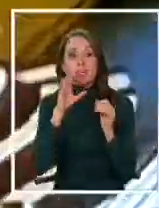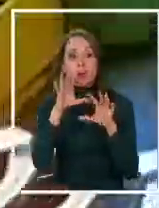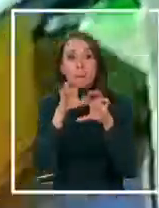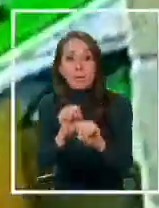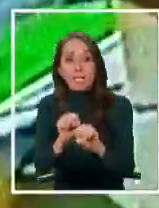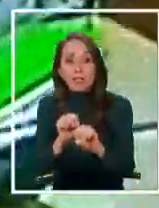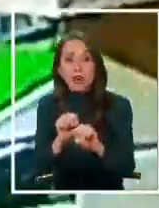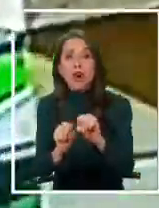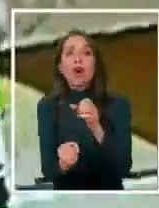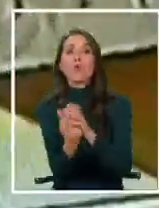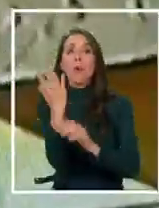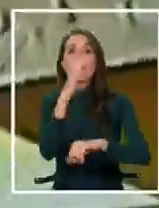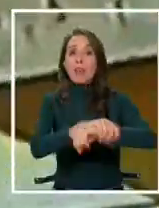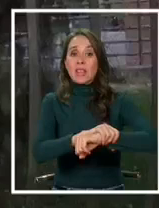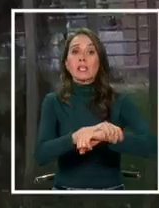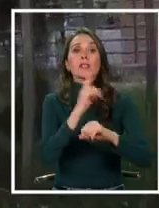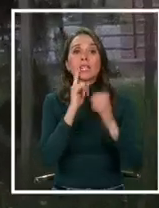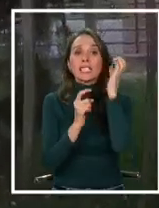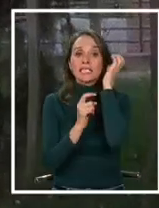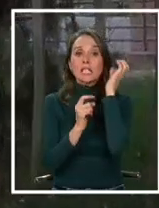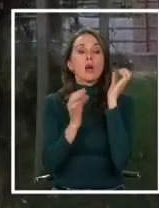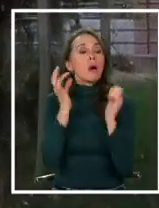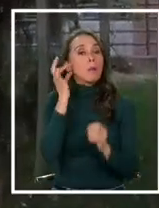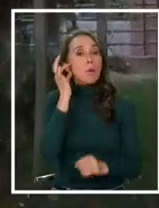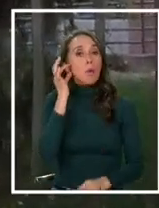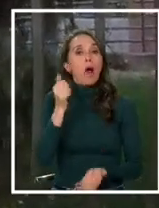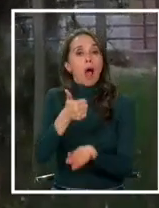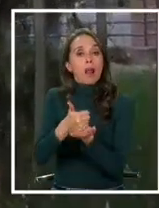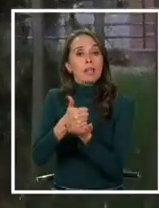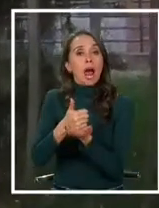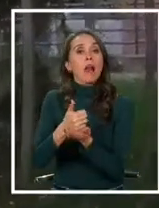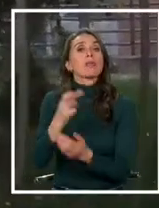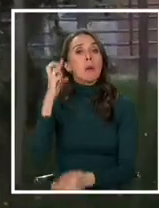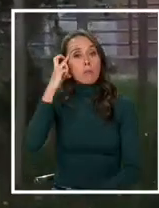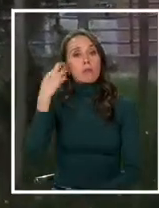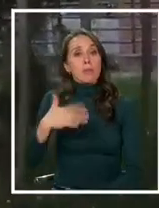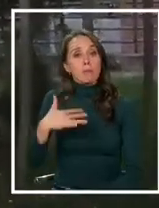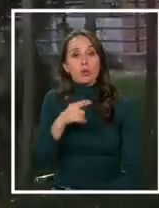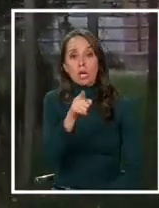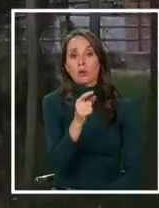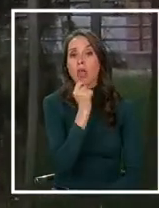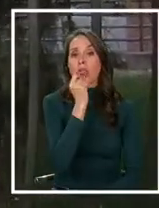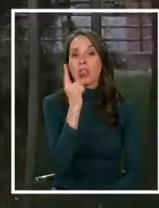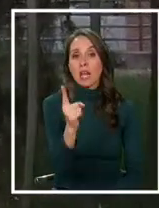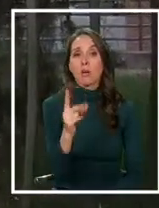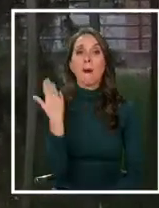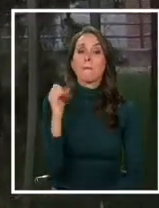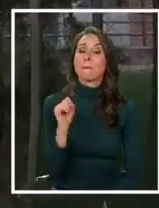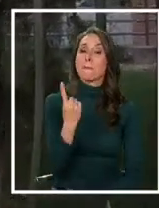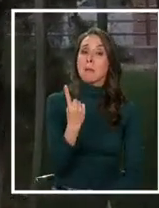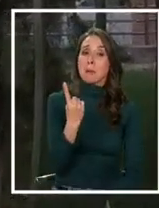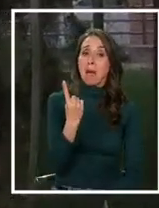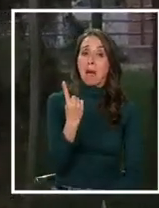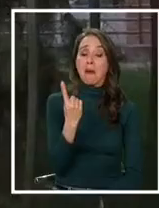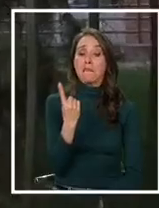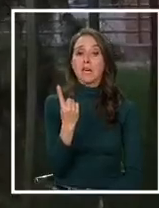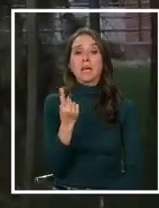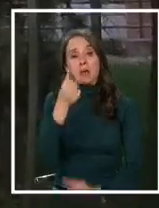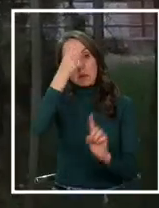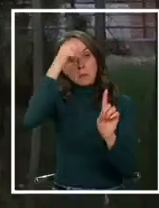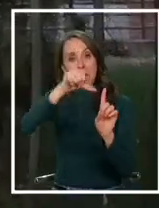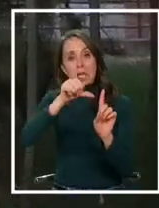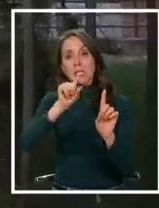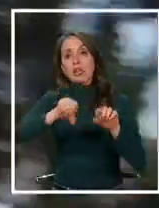al momento de su nueva detención las denuncias son fundamentales porque quizás la primera vez no van a tener una